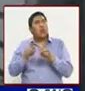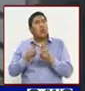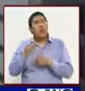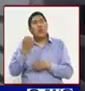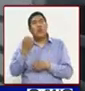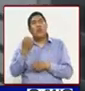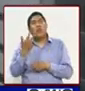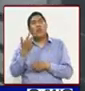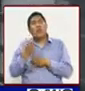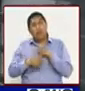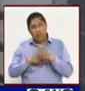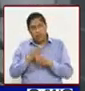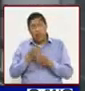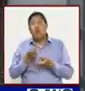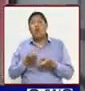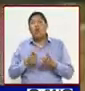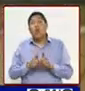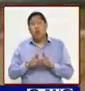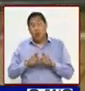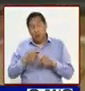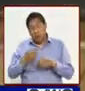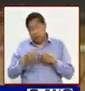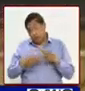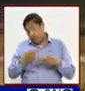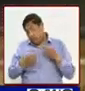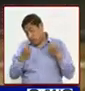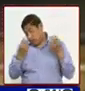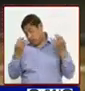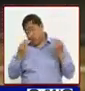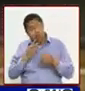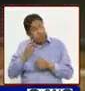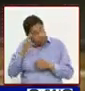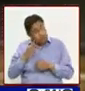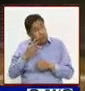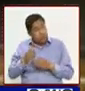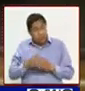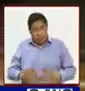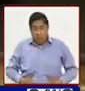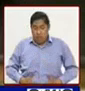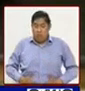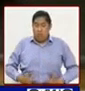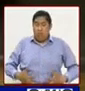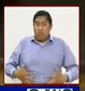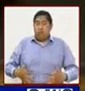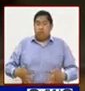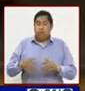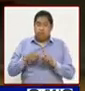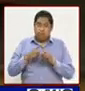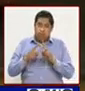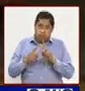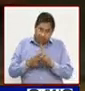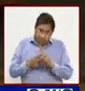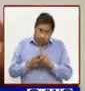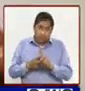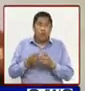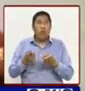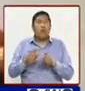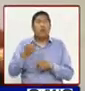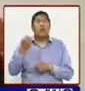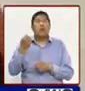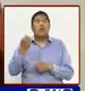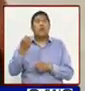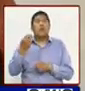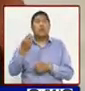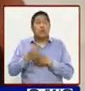años y producto de esa agresión sexual ya tendría a ese bebé que ya tiene 2 años de edad.